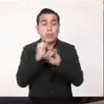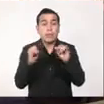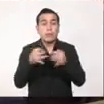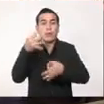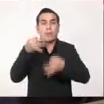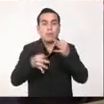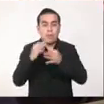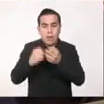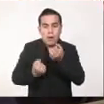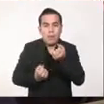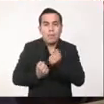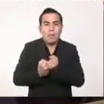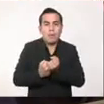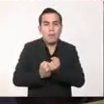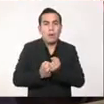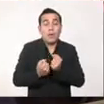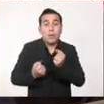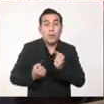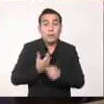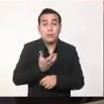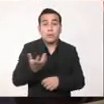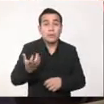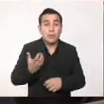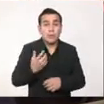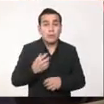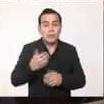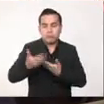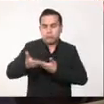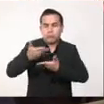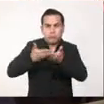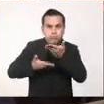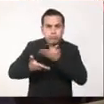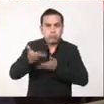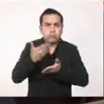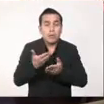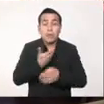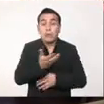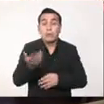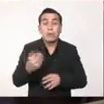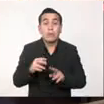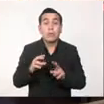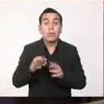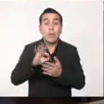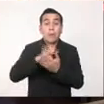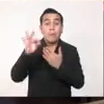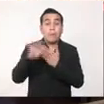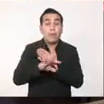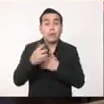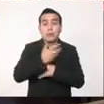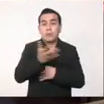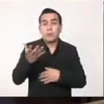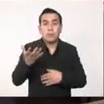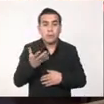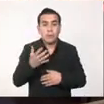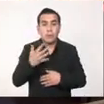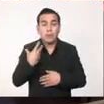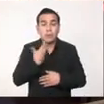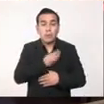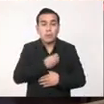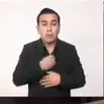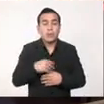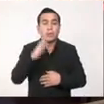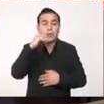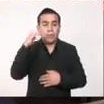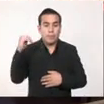la cooperación, para el lado comercial también, y todos los grandes planes que tenemos entre nuestros